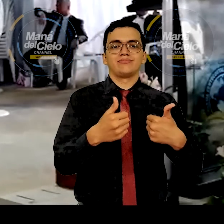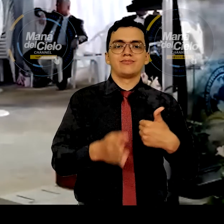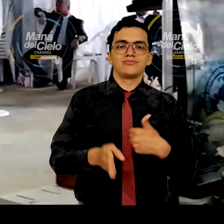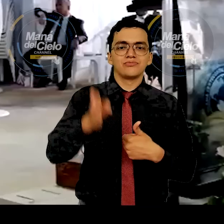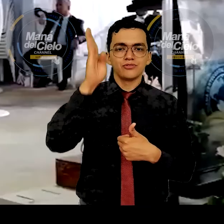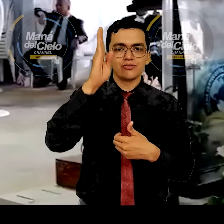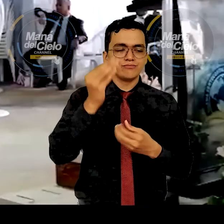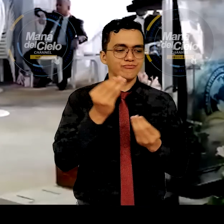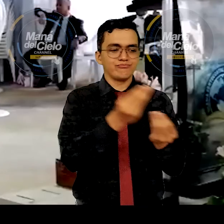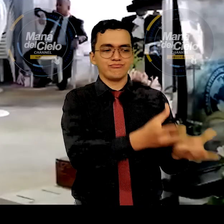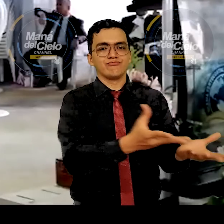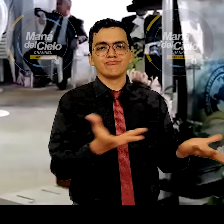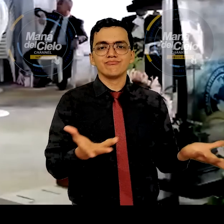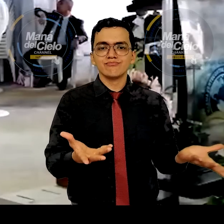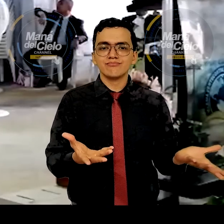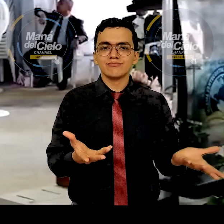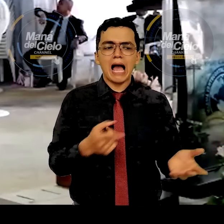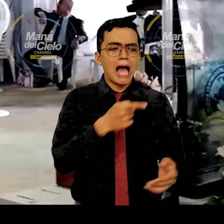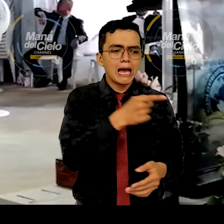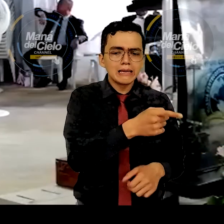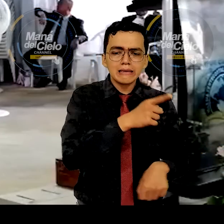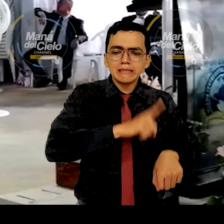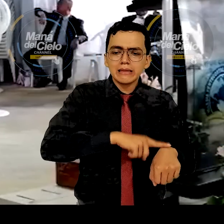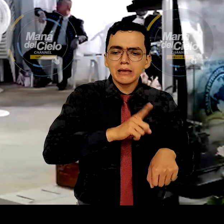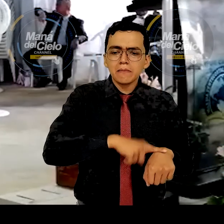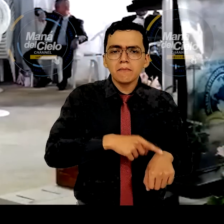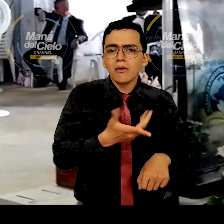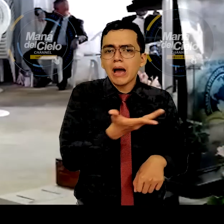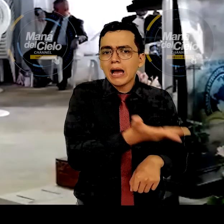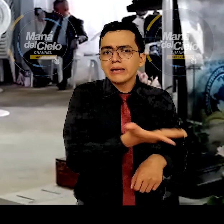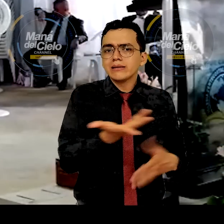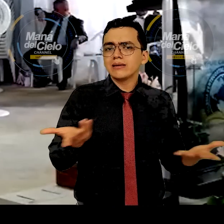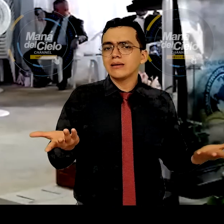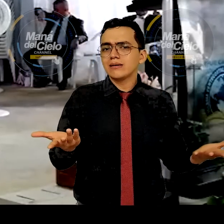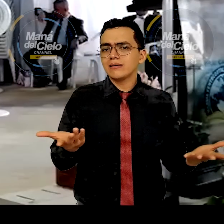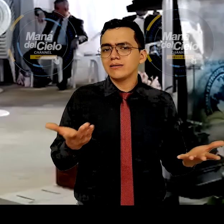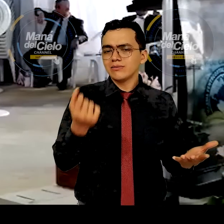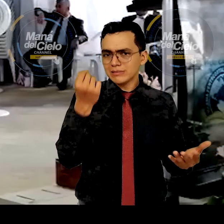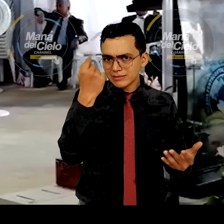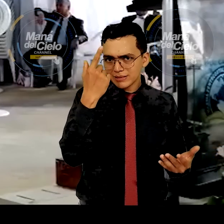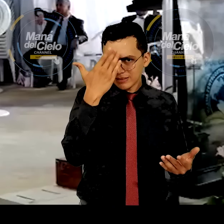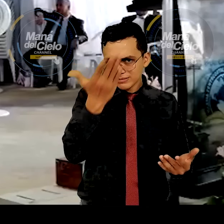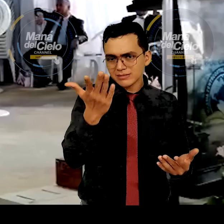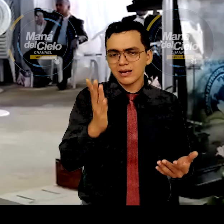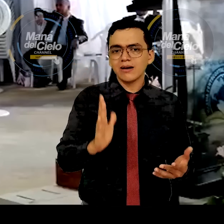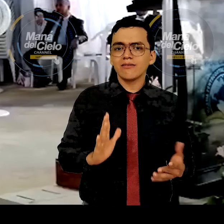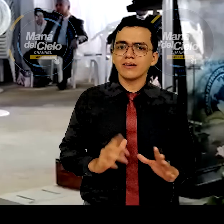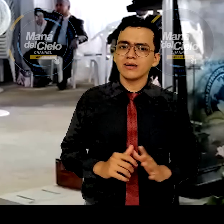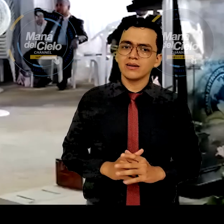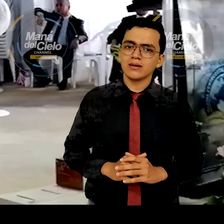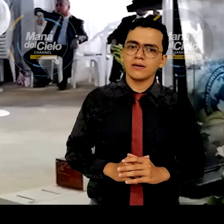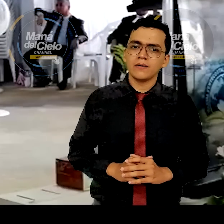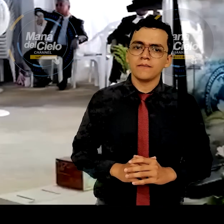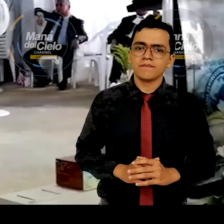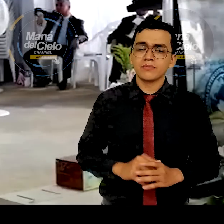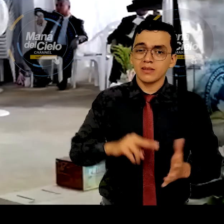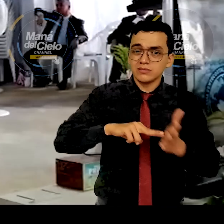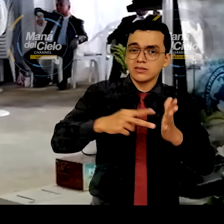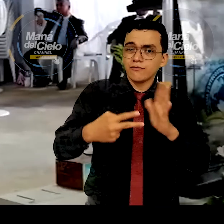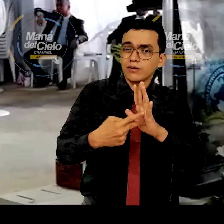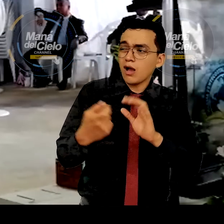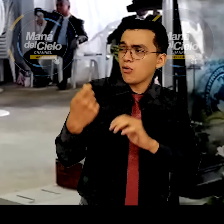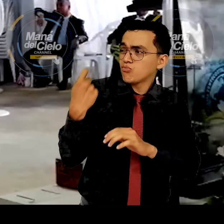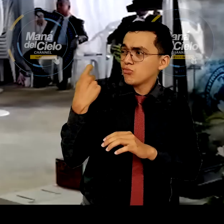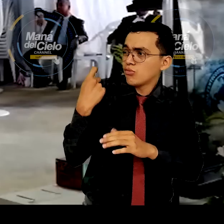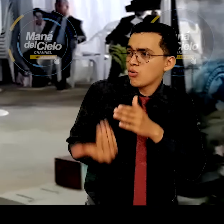Hermano, en eso hemos crecido. En eso hemos crecido. Esto no es una cosa nueva. No